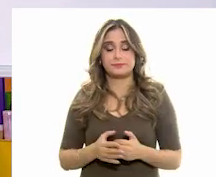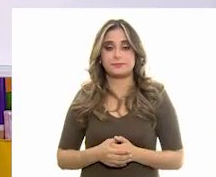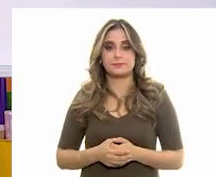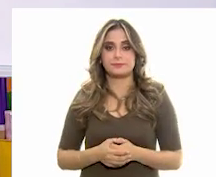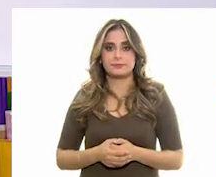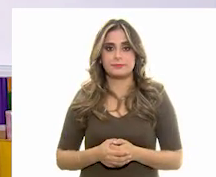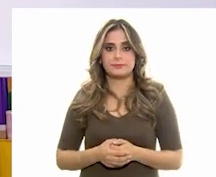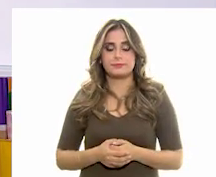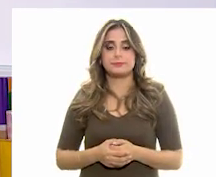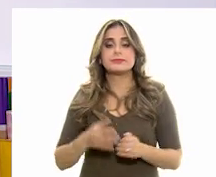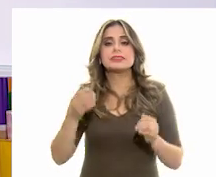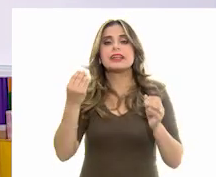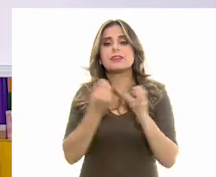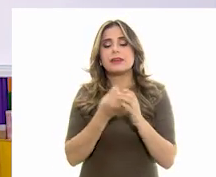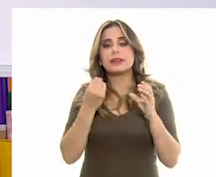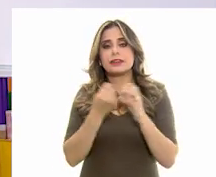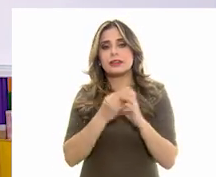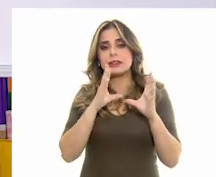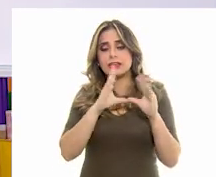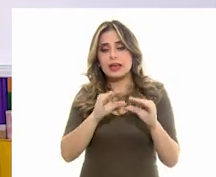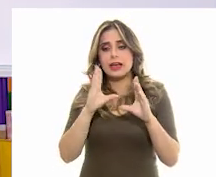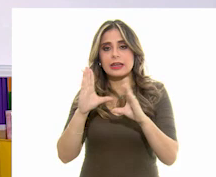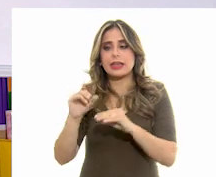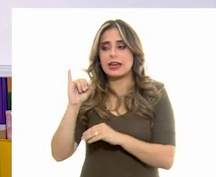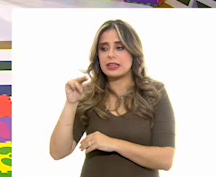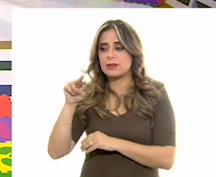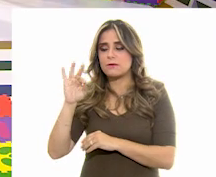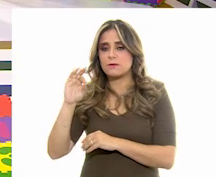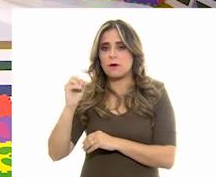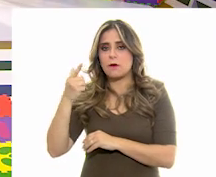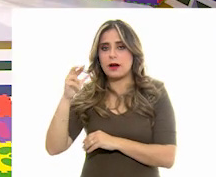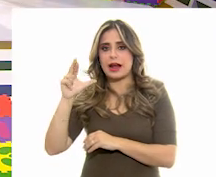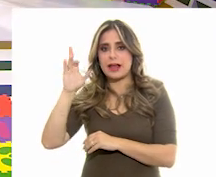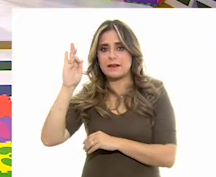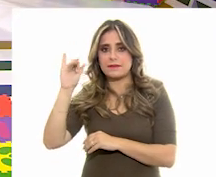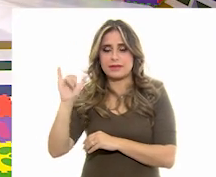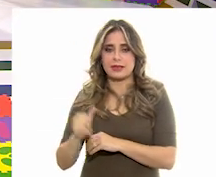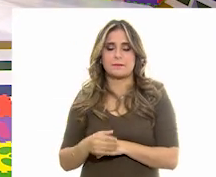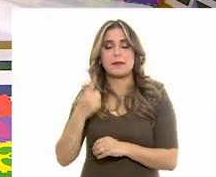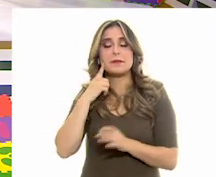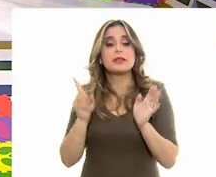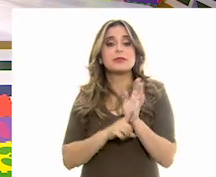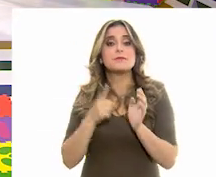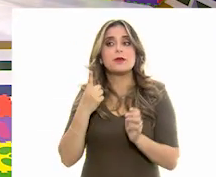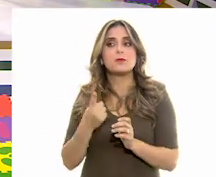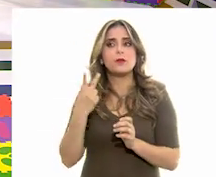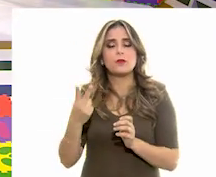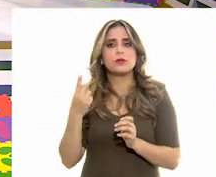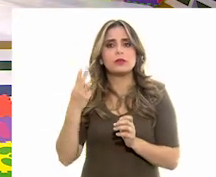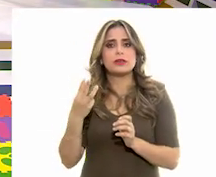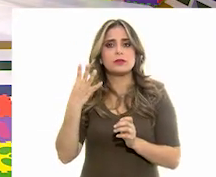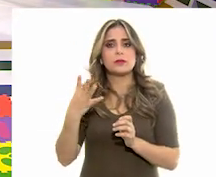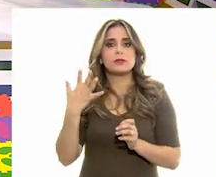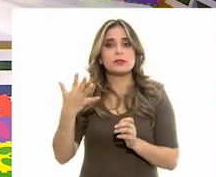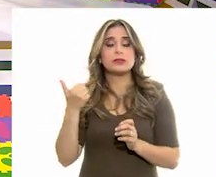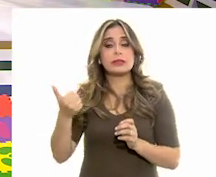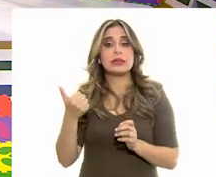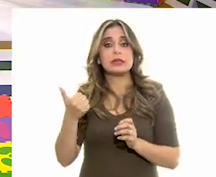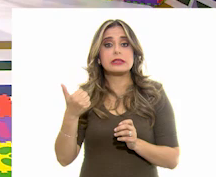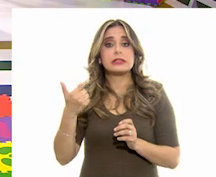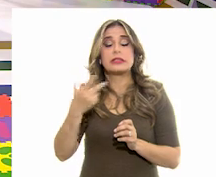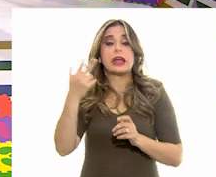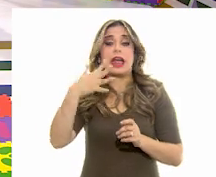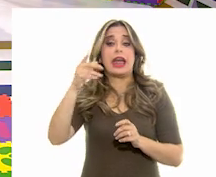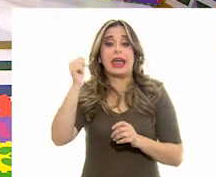a nuestro taller de infografías. Vamos a ver, 1, 2, 3, 4, 5, 6, no, ya no